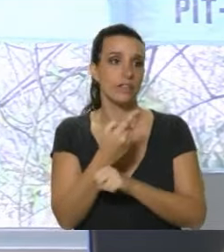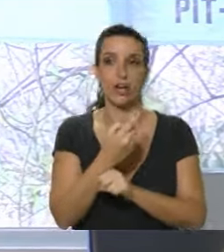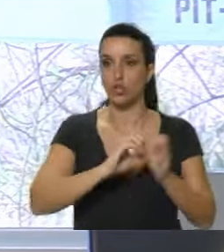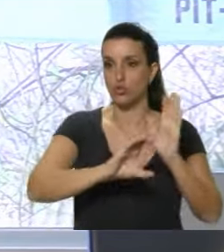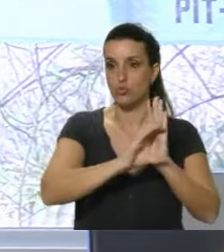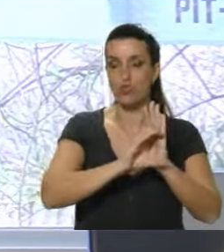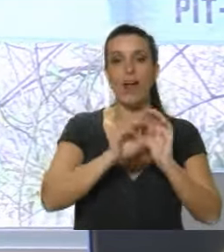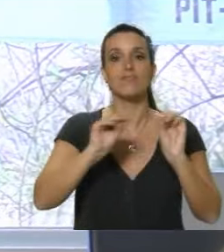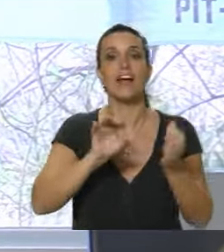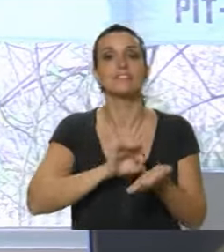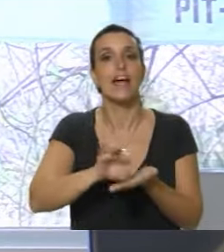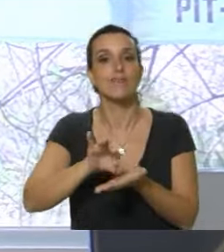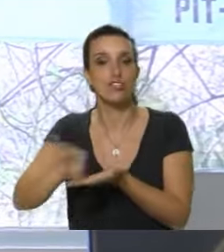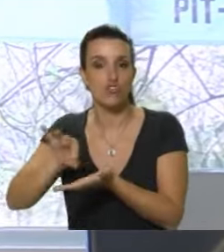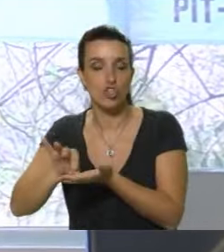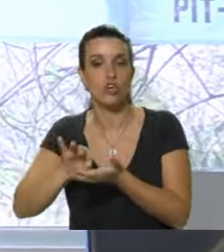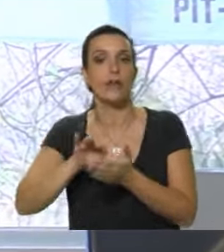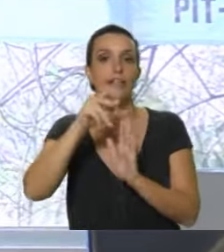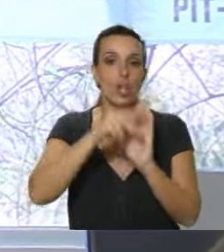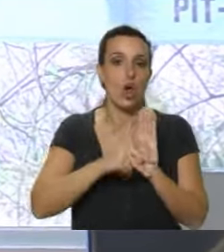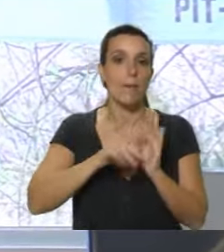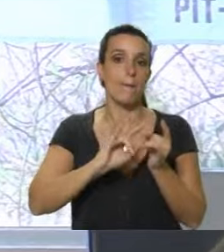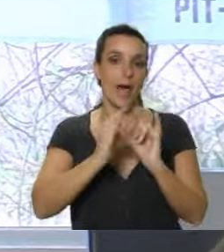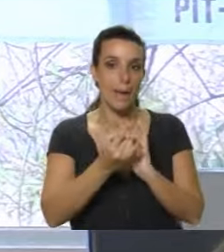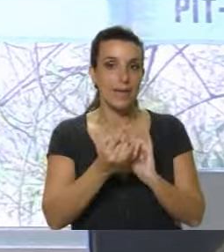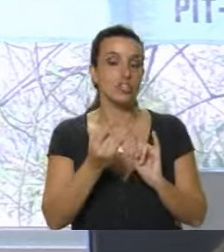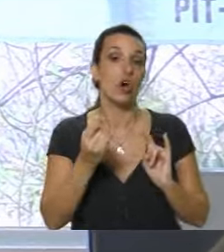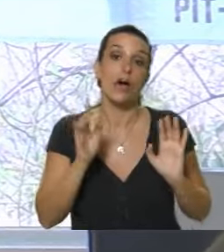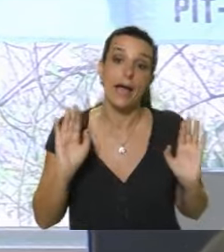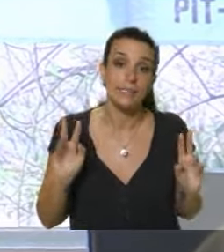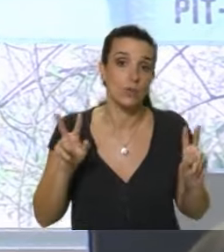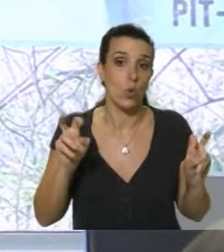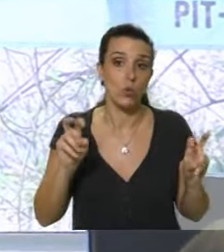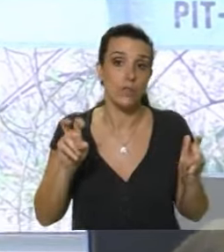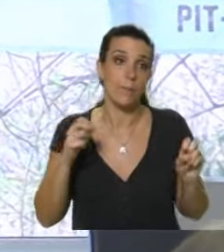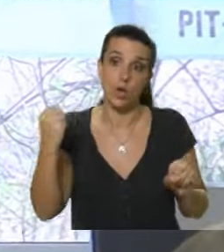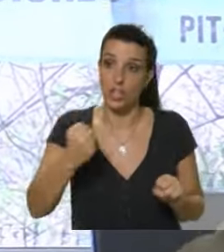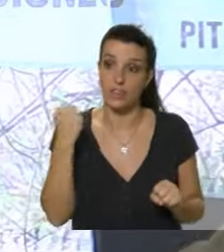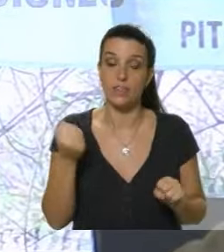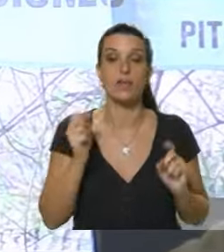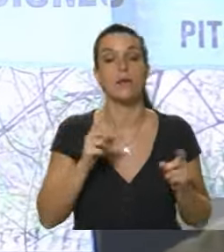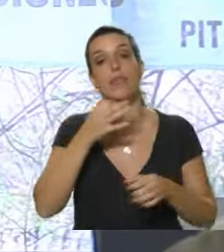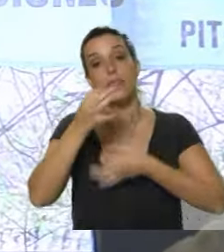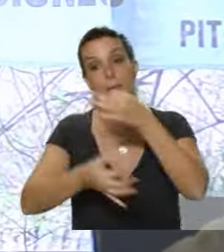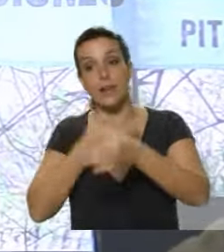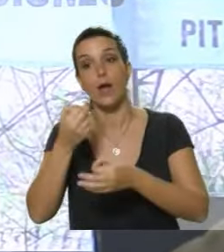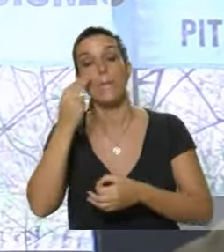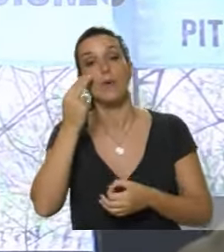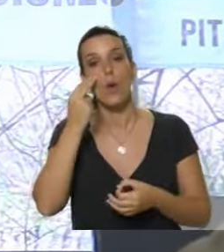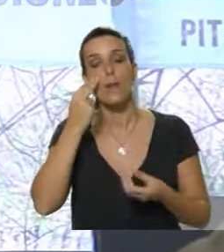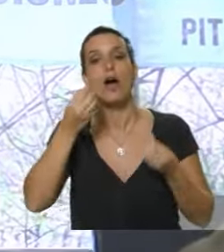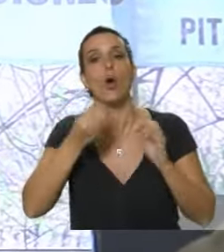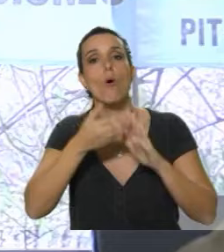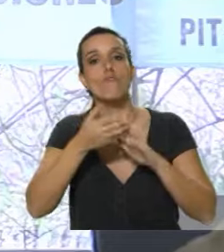señalan los propios servicios jurídicos del Parlamento, opinable o no, es un fenómeno trascendente, y señalando además los problemas de instrumentación